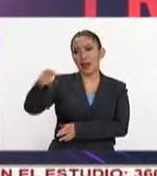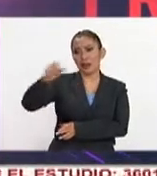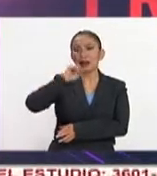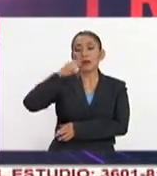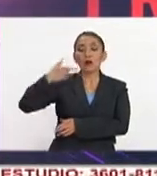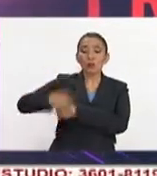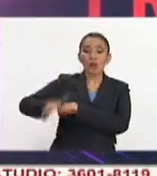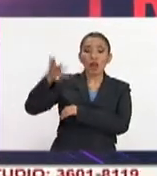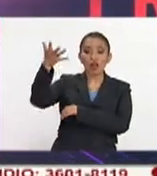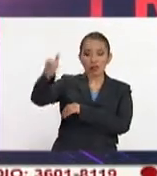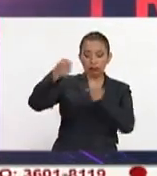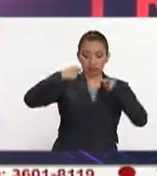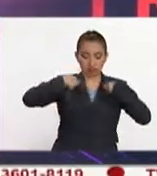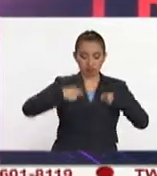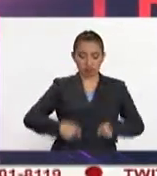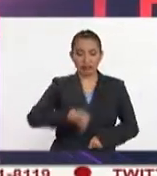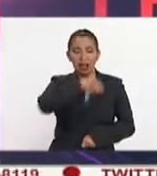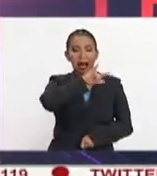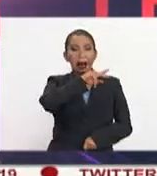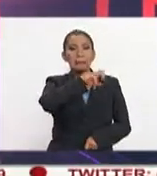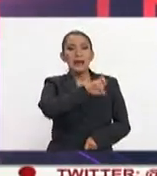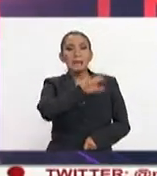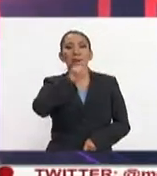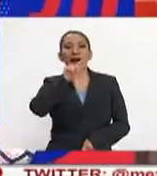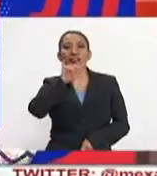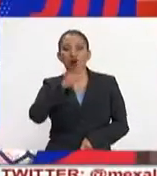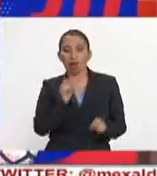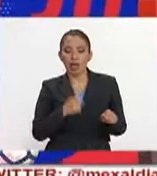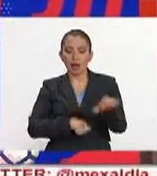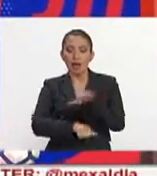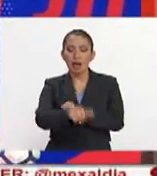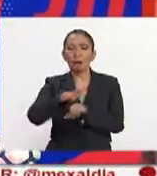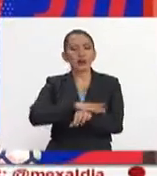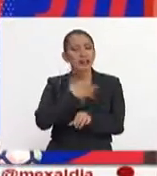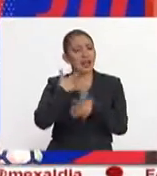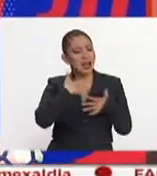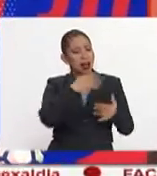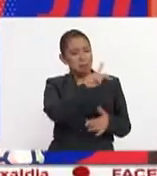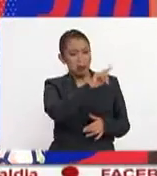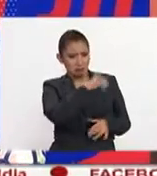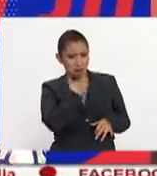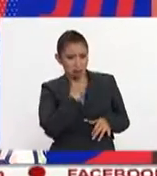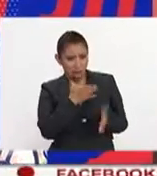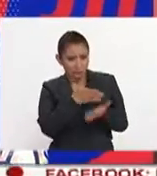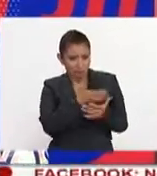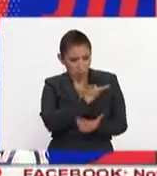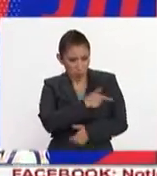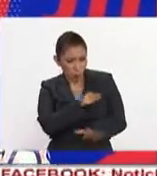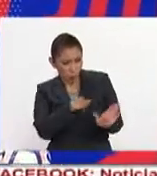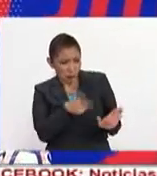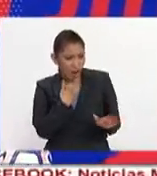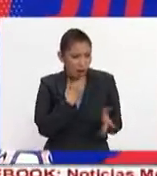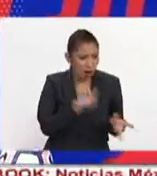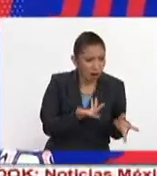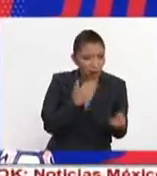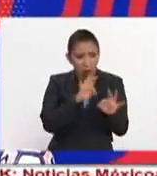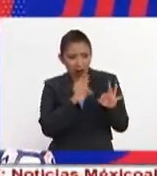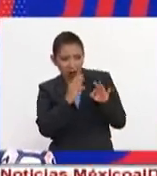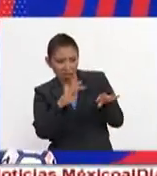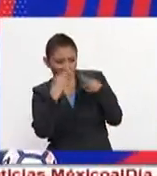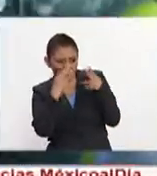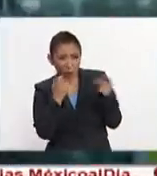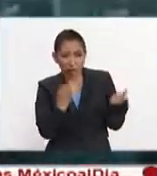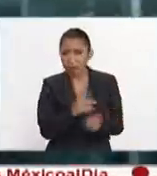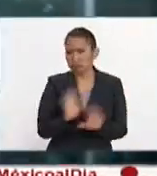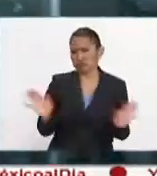número 10 que va a aportar, que lo tenía Javier Pastore, de por qué deja el Barcelona, que si no se sentía querido o no sentía que era el hombre importante.